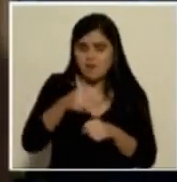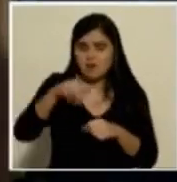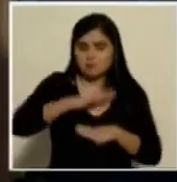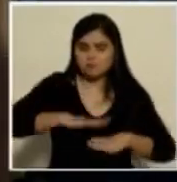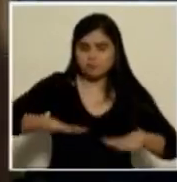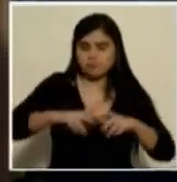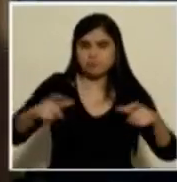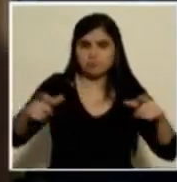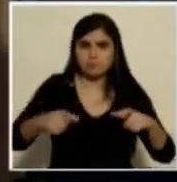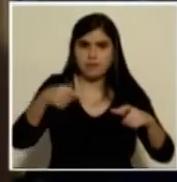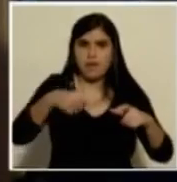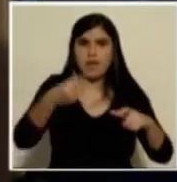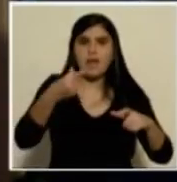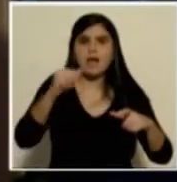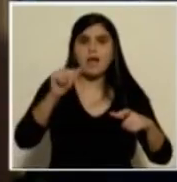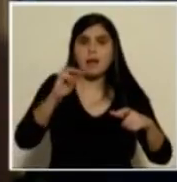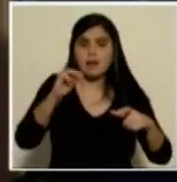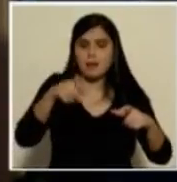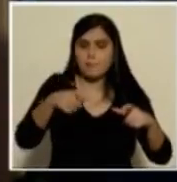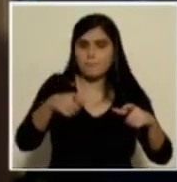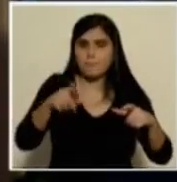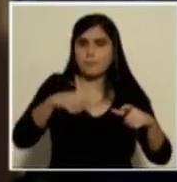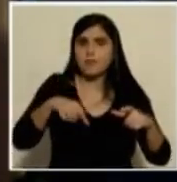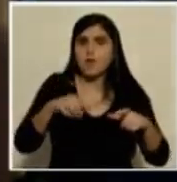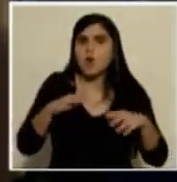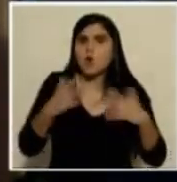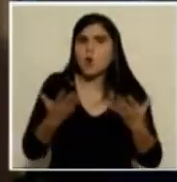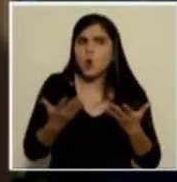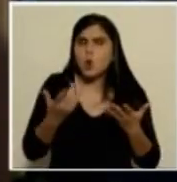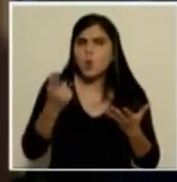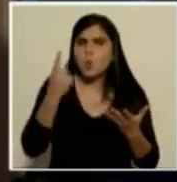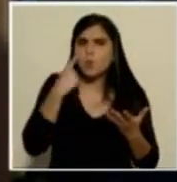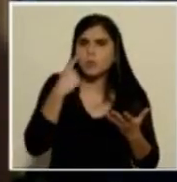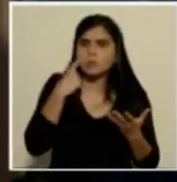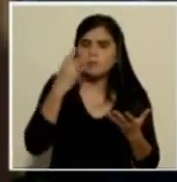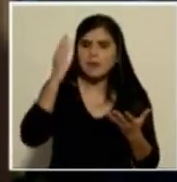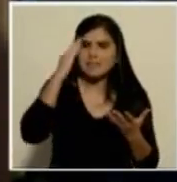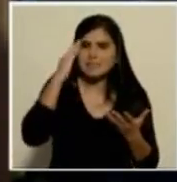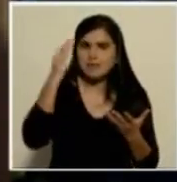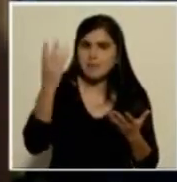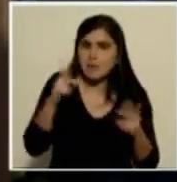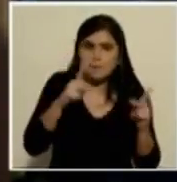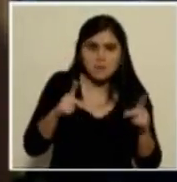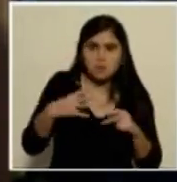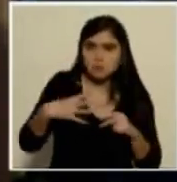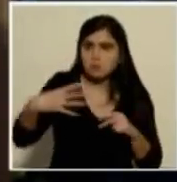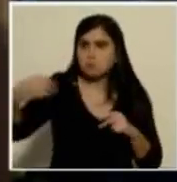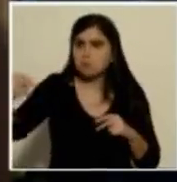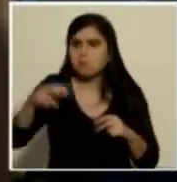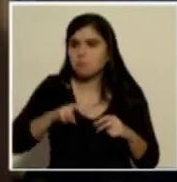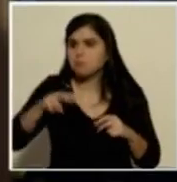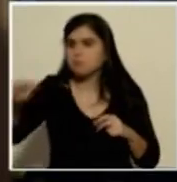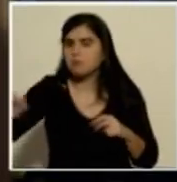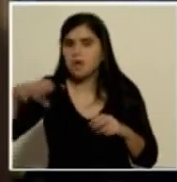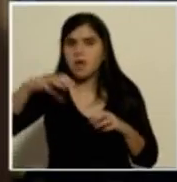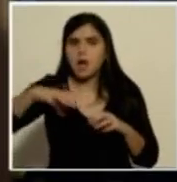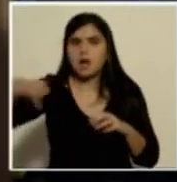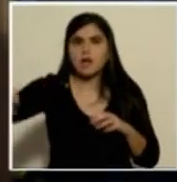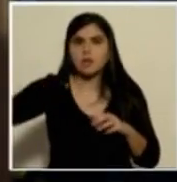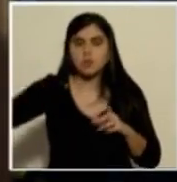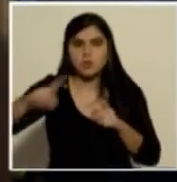¿cómo se va a verificar este cumplimiento de que no se estén trasladando de un cantón a otro por cosas completamente